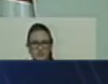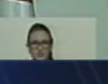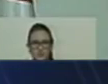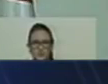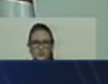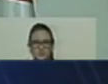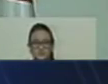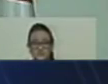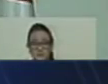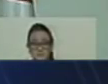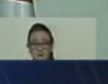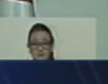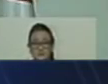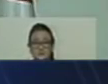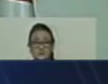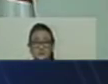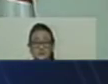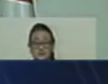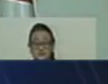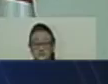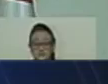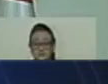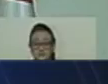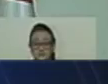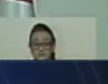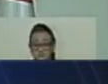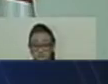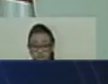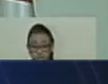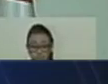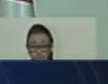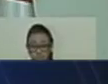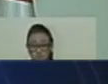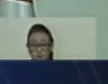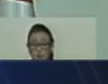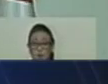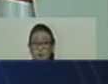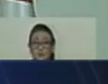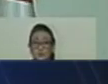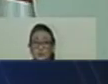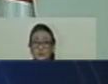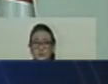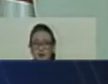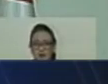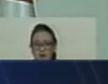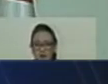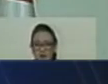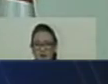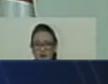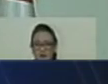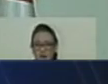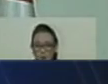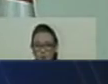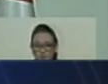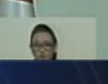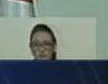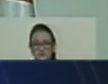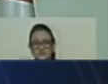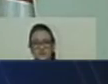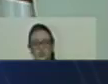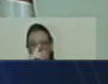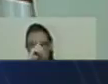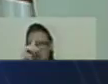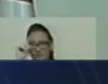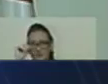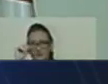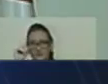A los 6 meses estaba viviendo en un cuchitril, solo. Tenía un pequeño negocio en el centro de Madrid. Y